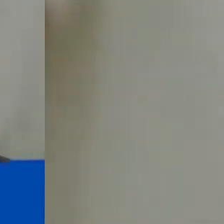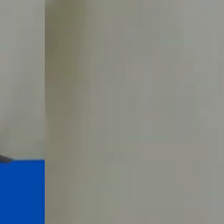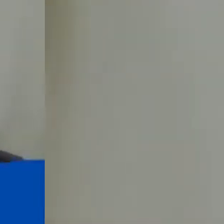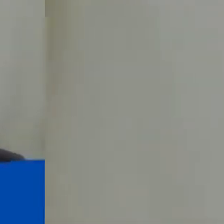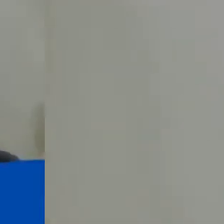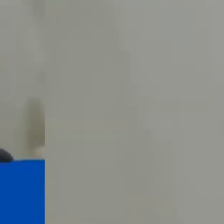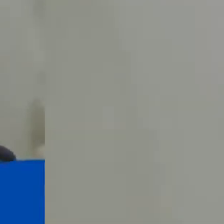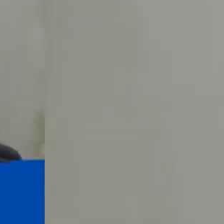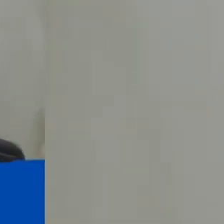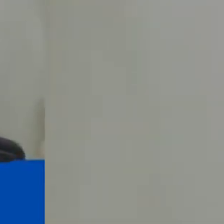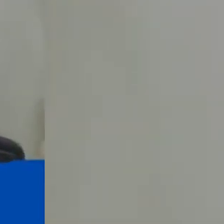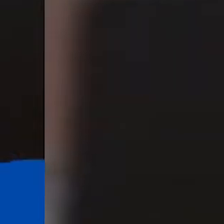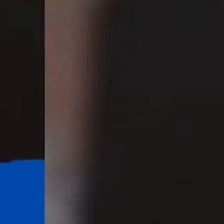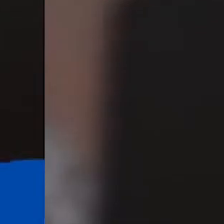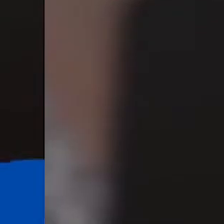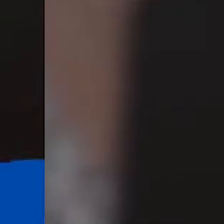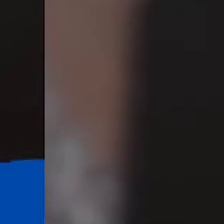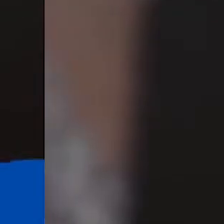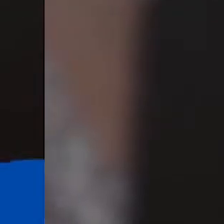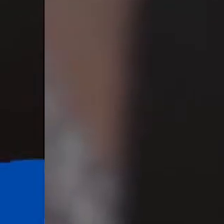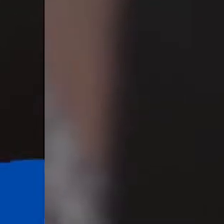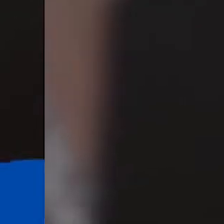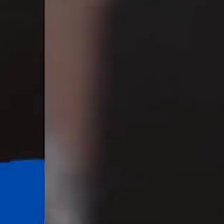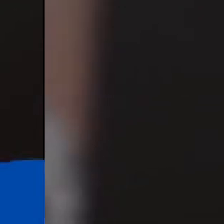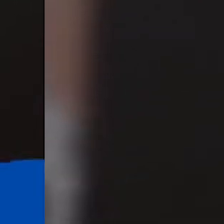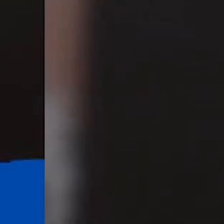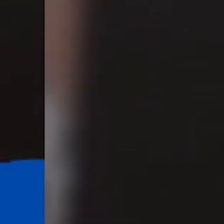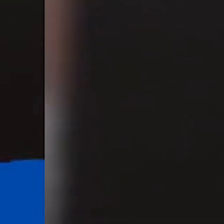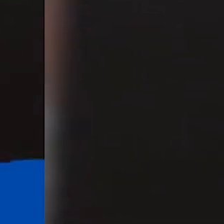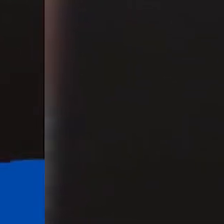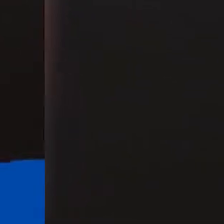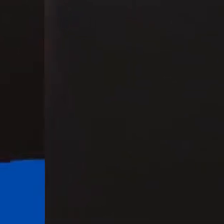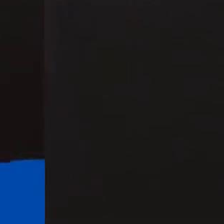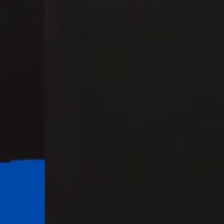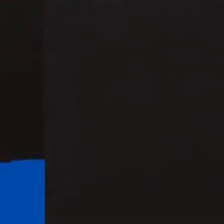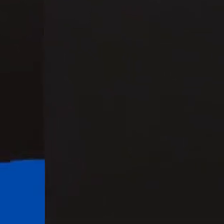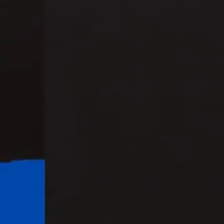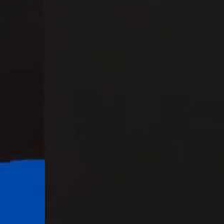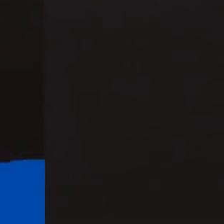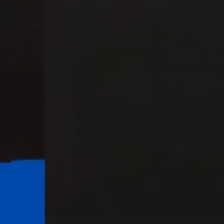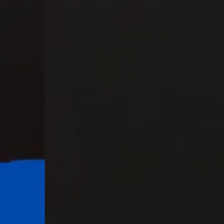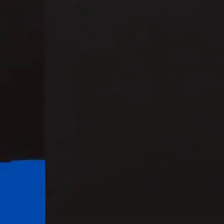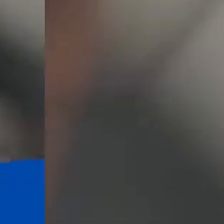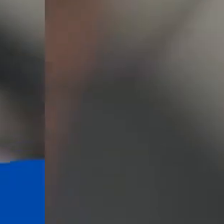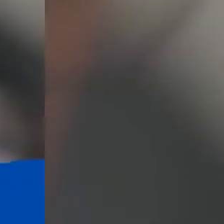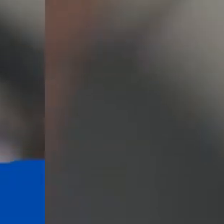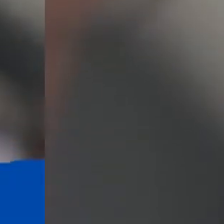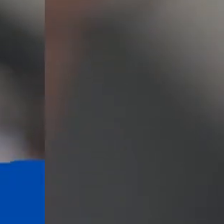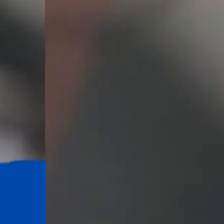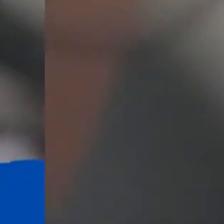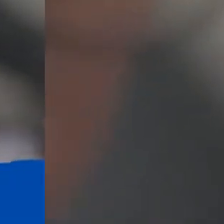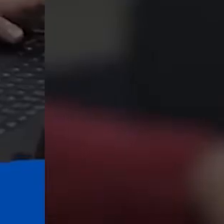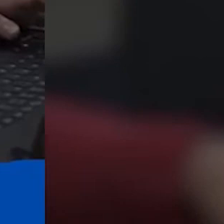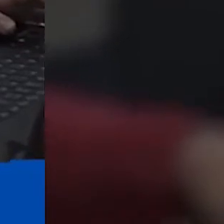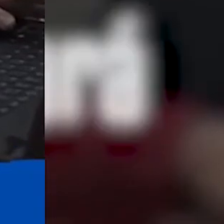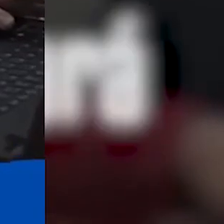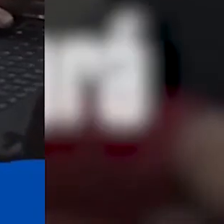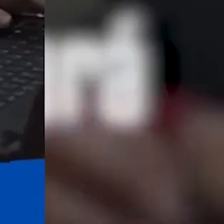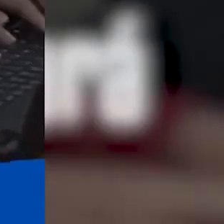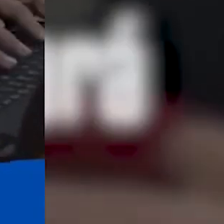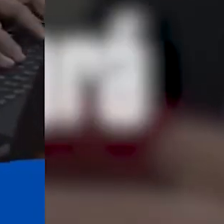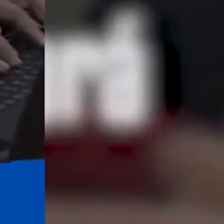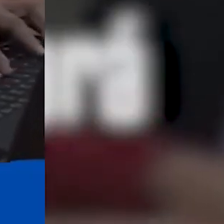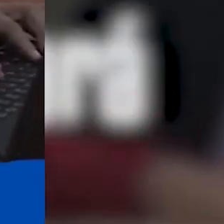ha creado el centro nacional de información kobe 19 a través de la línea 132 gratuita